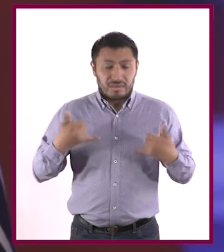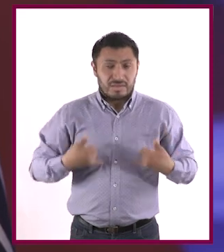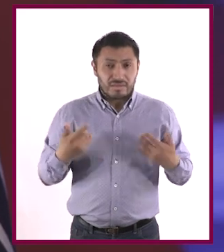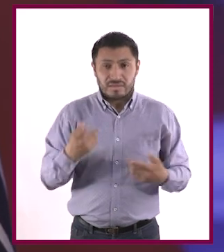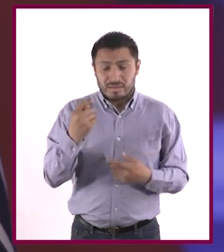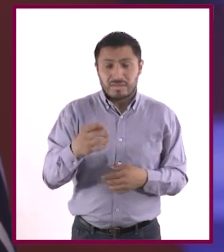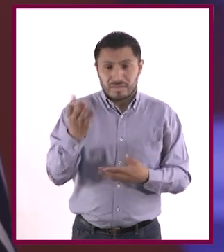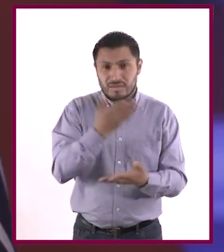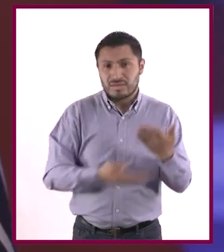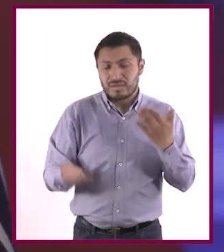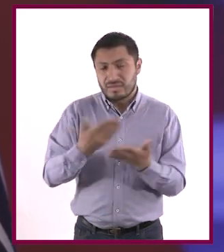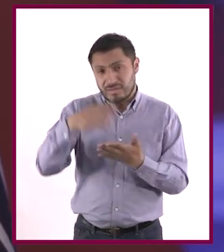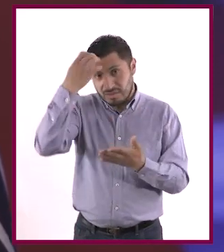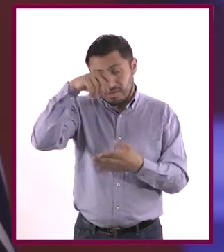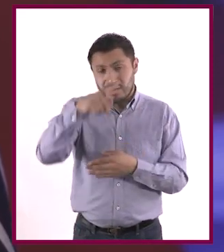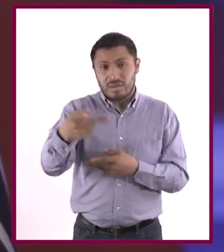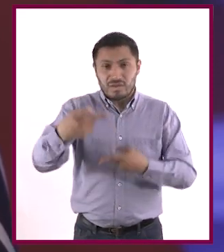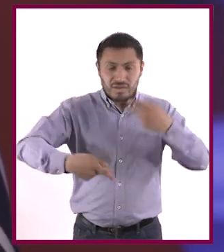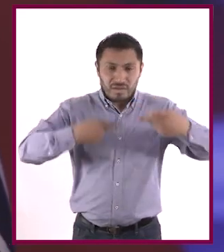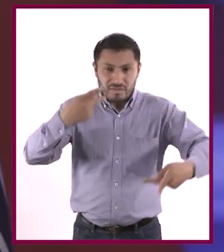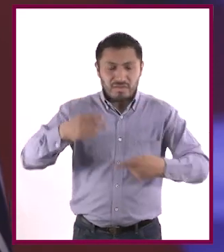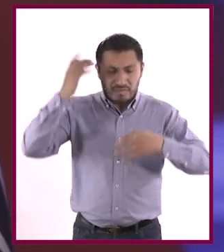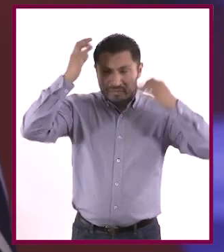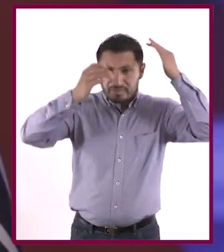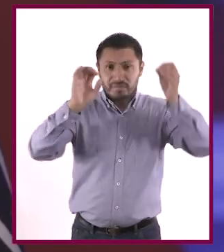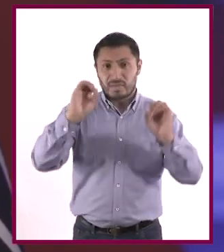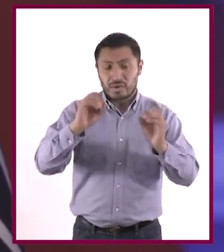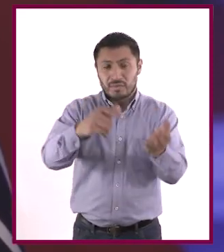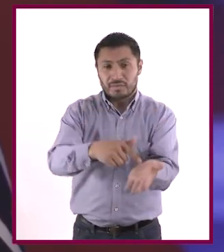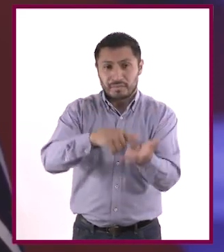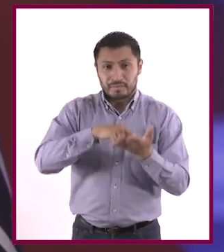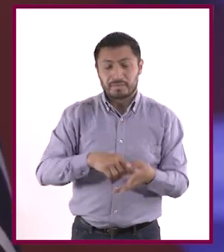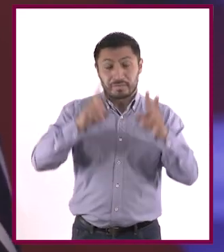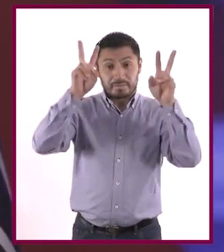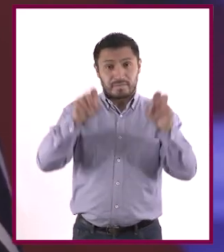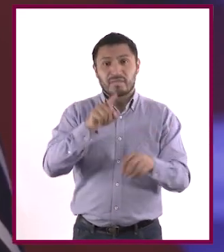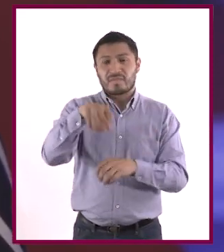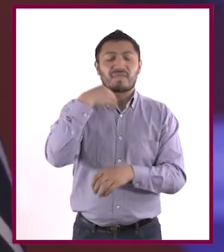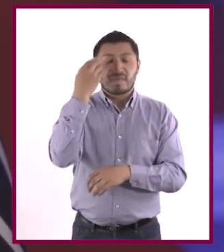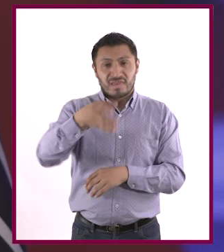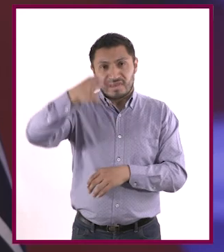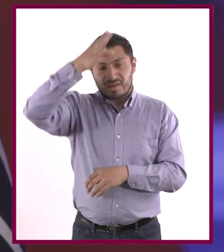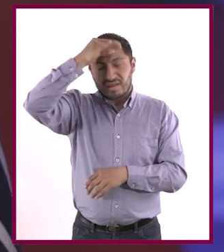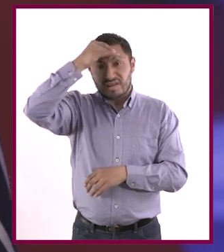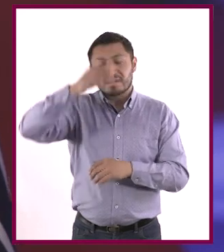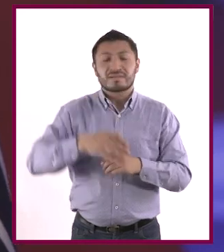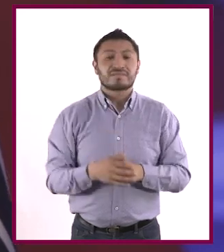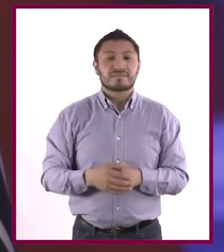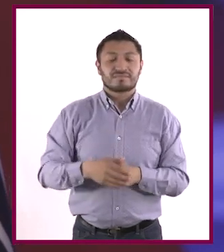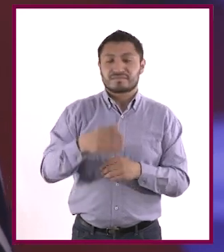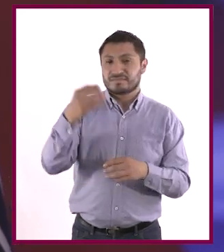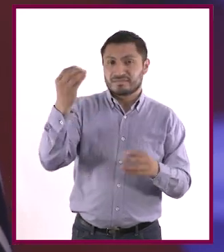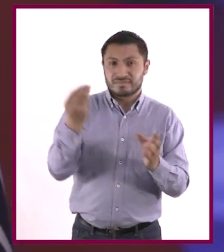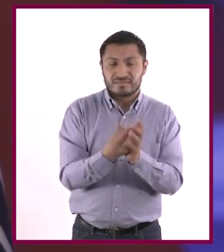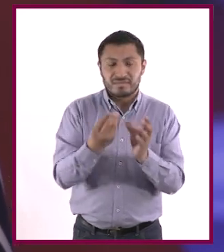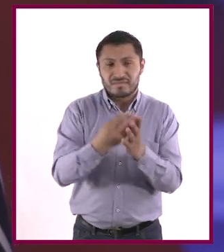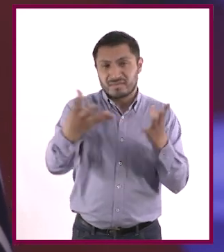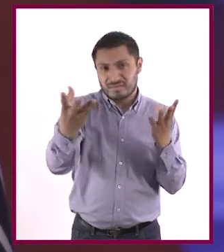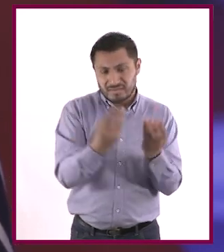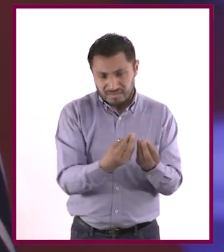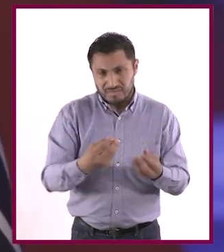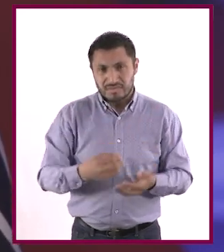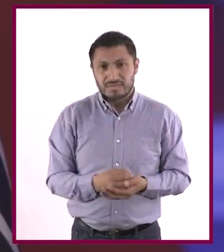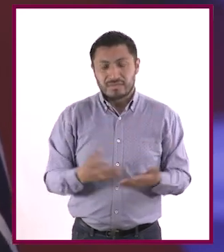tus experiencias, enviarnos preguntas, reflexiones o proponernos algunos otros temas que te gustaría que abordáramos. Así que haz este programa con